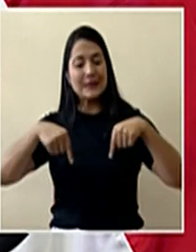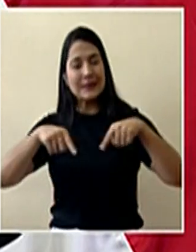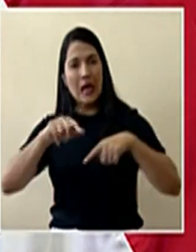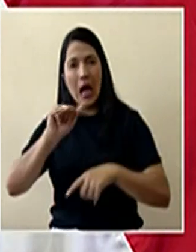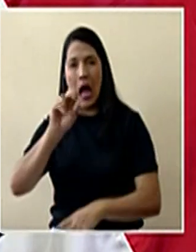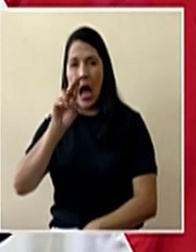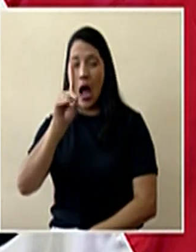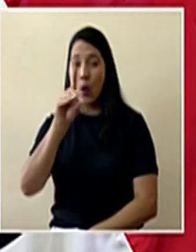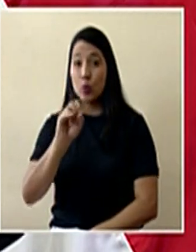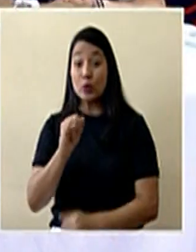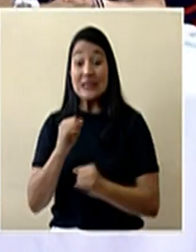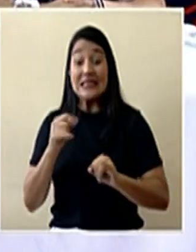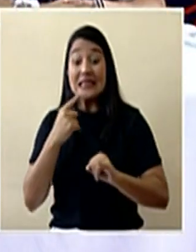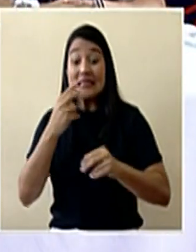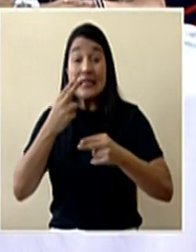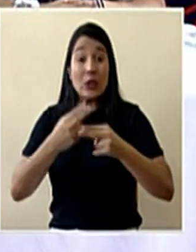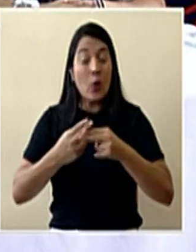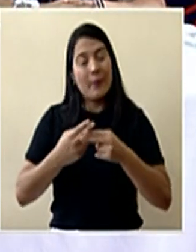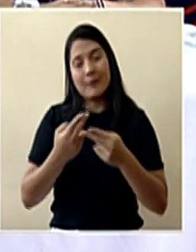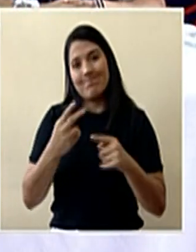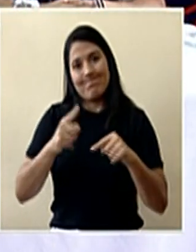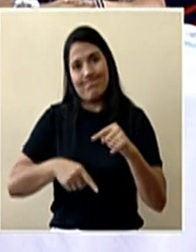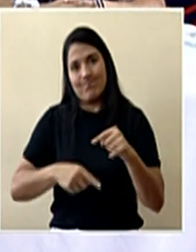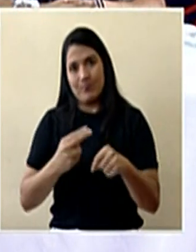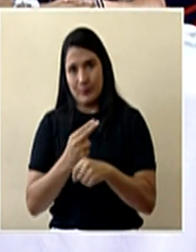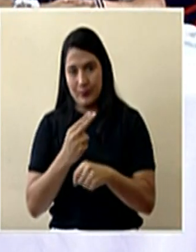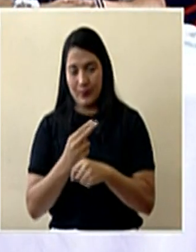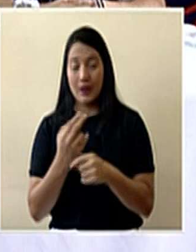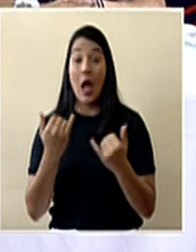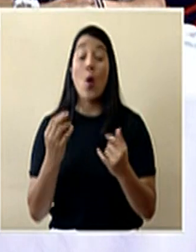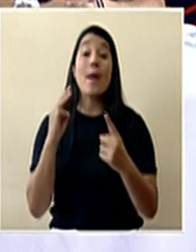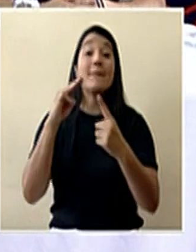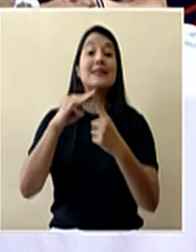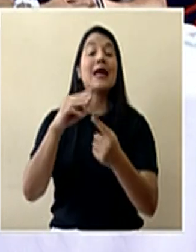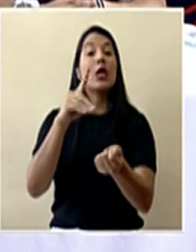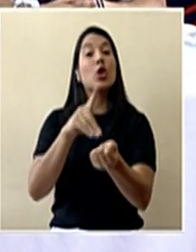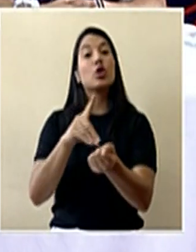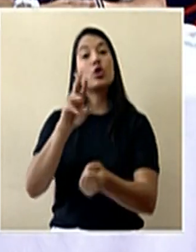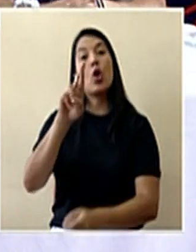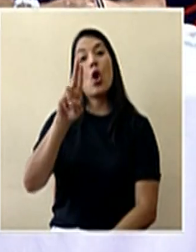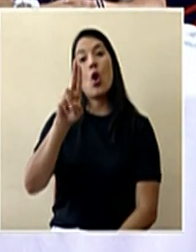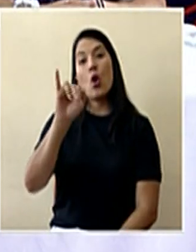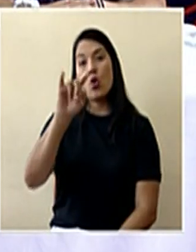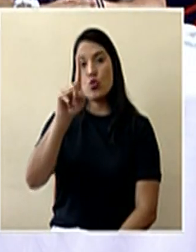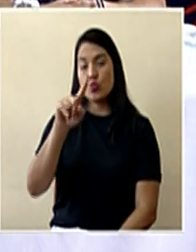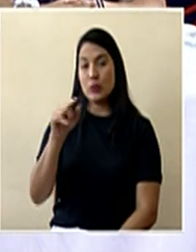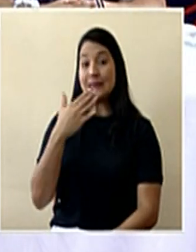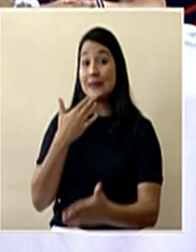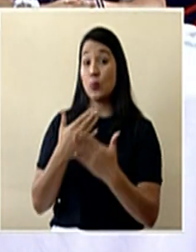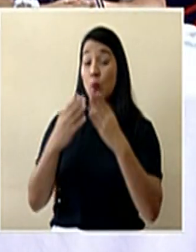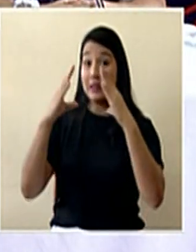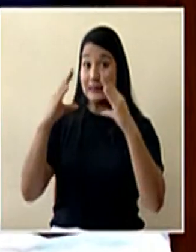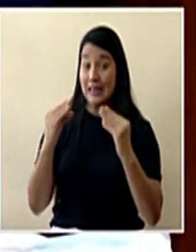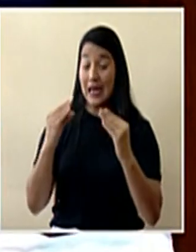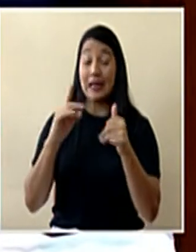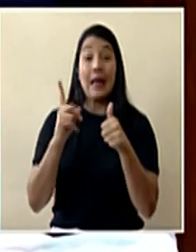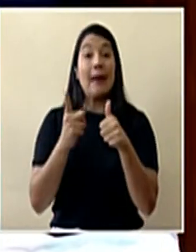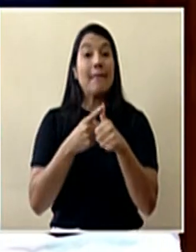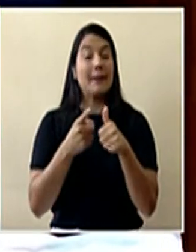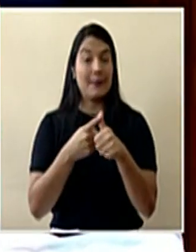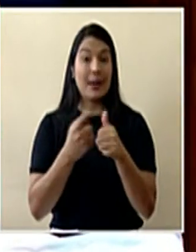Muchas gracias. Gracias, ministro. Escuchamos el mensaje del doctor Ruiz. Bueno, buenas tardes.